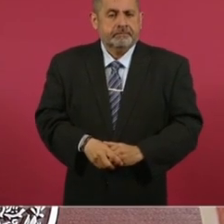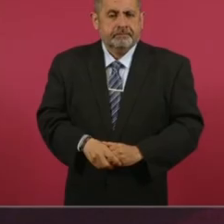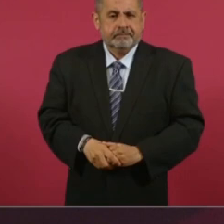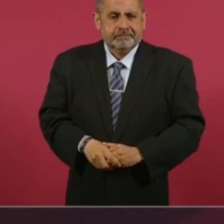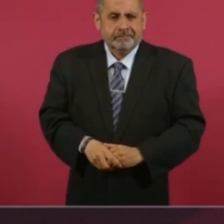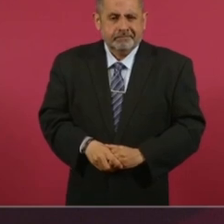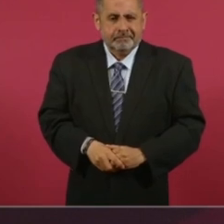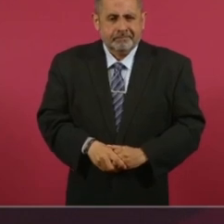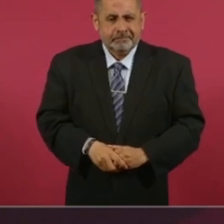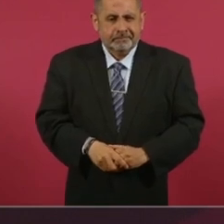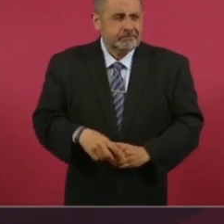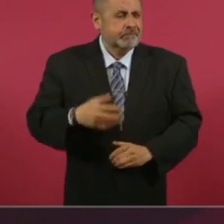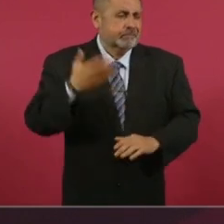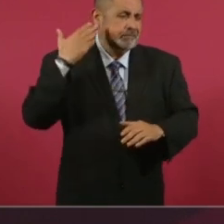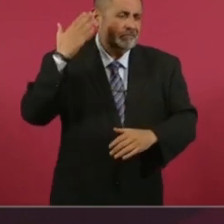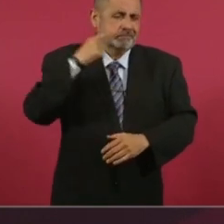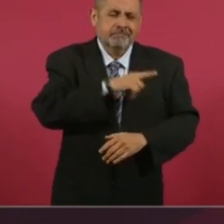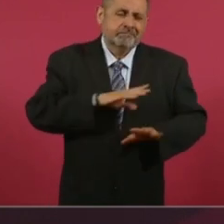una actitud